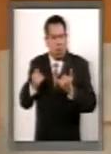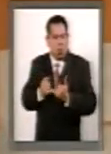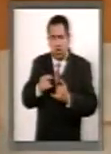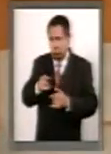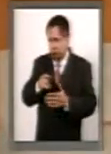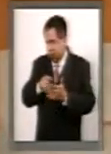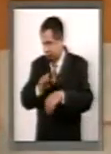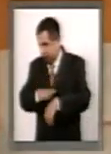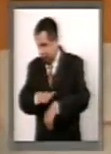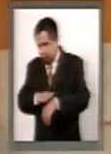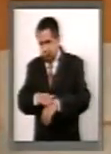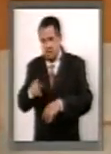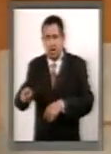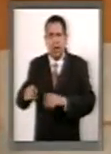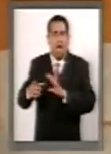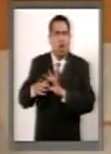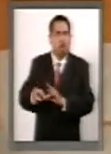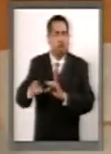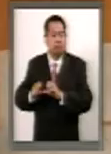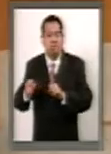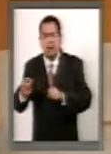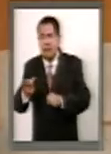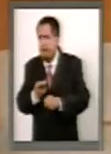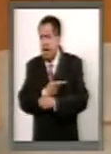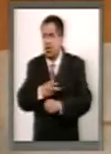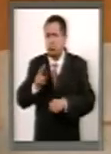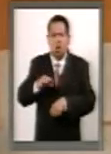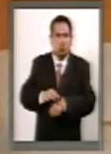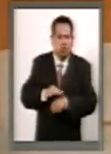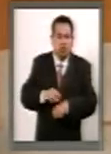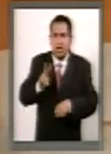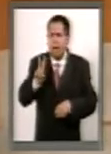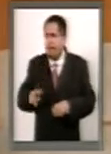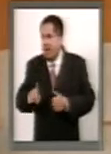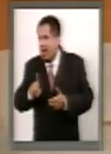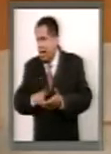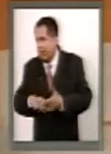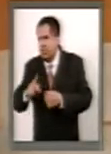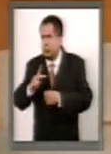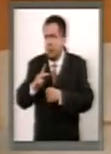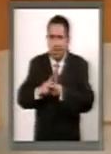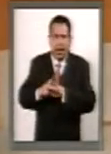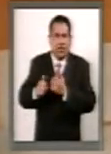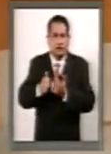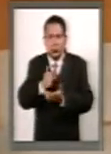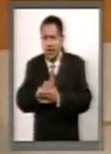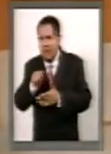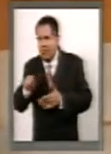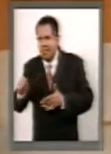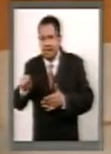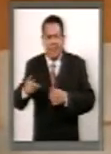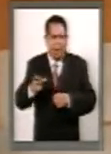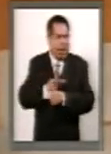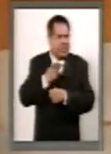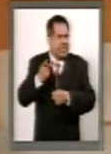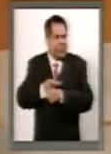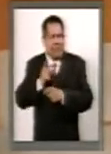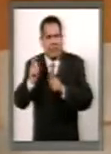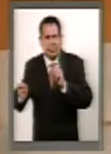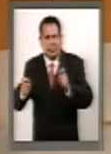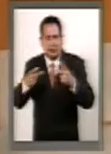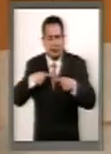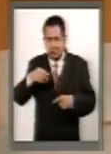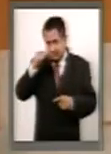subrayar la crónica, las vivencias, los matices y las posiciones que prevalecieron